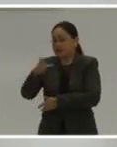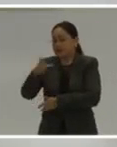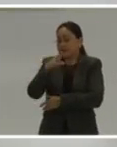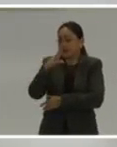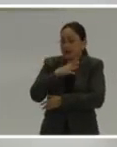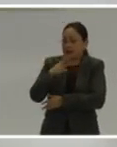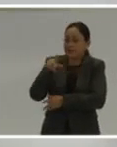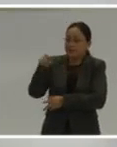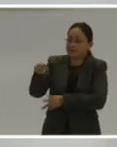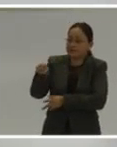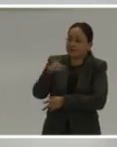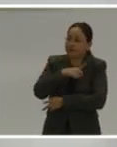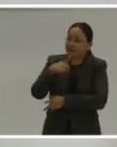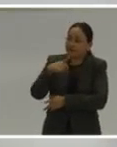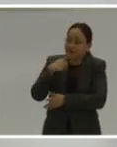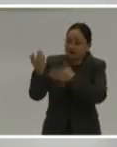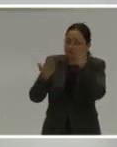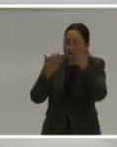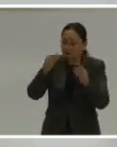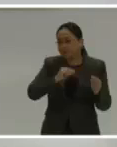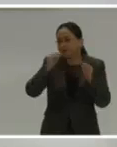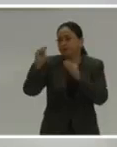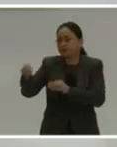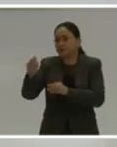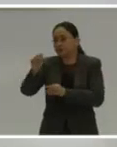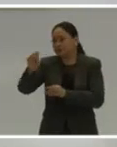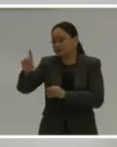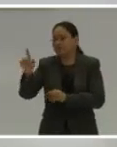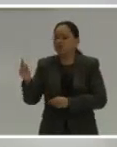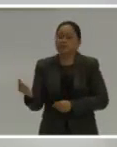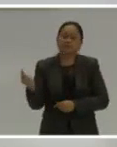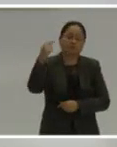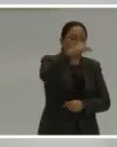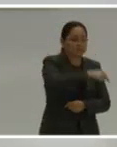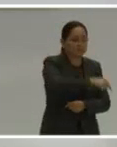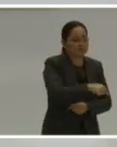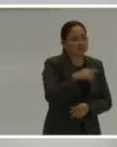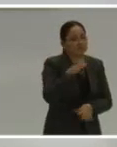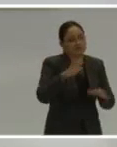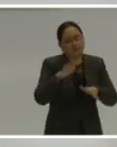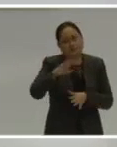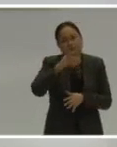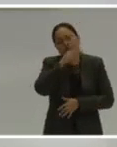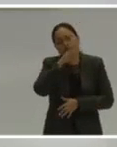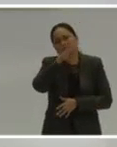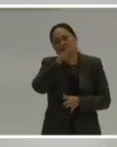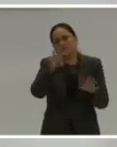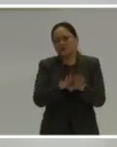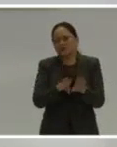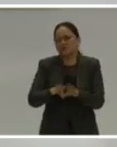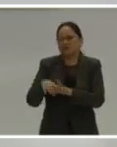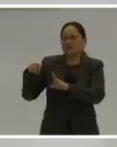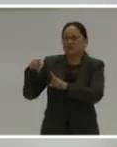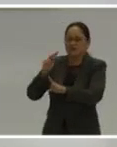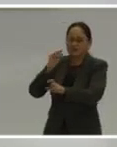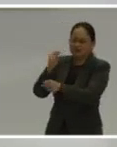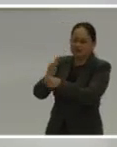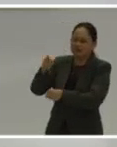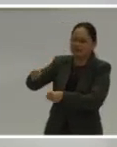semana regresar. Generalmente los padres, por todo el tema de violencia que cada vez